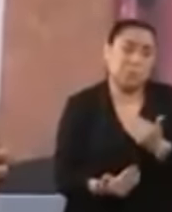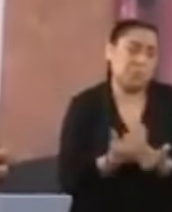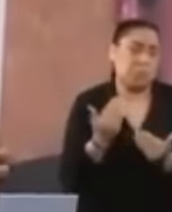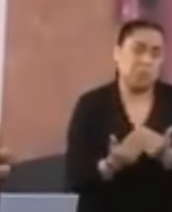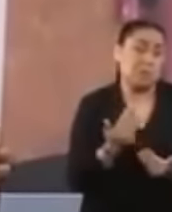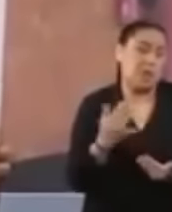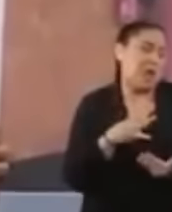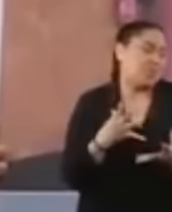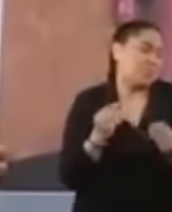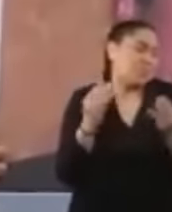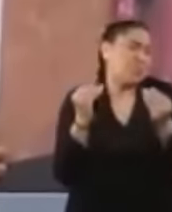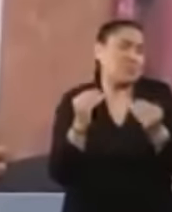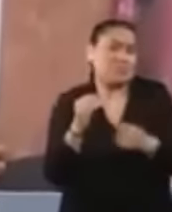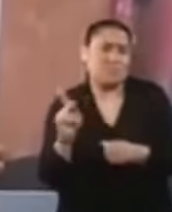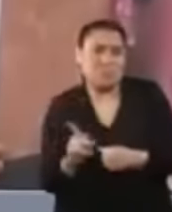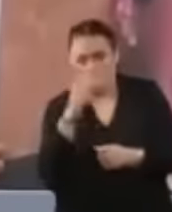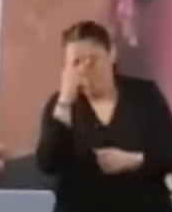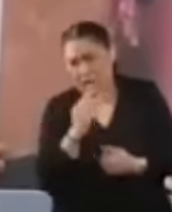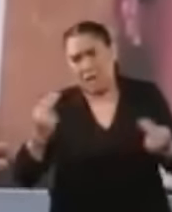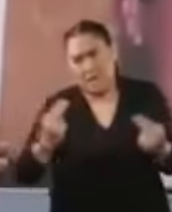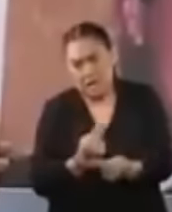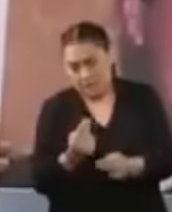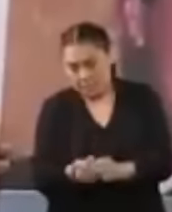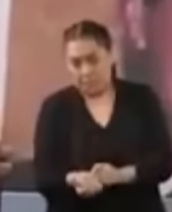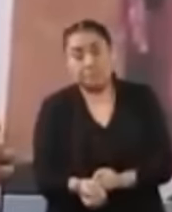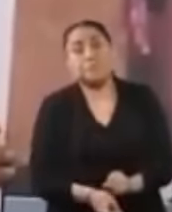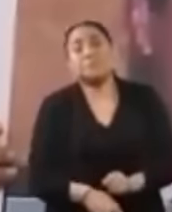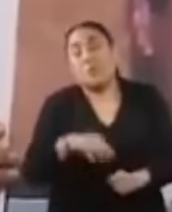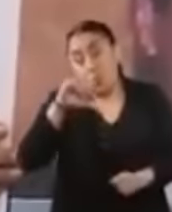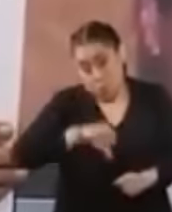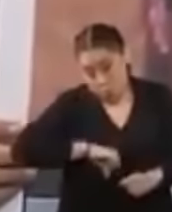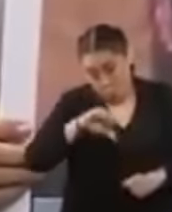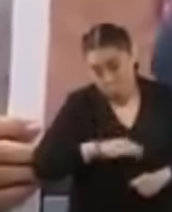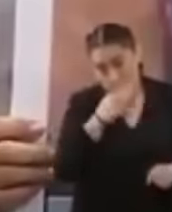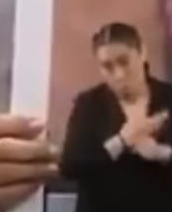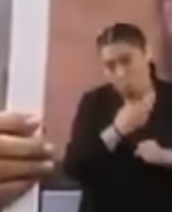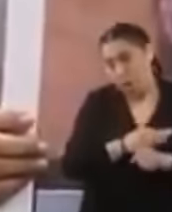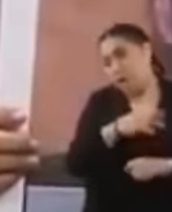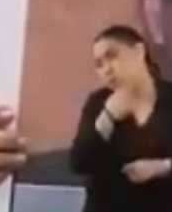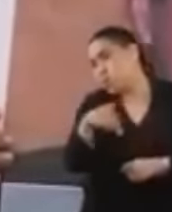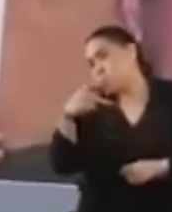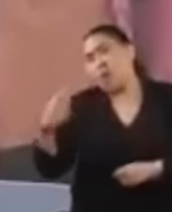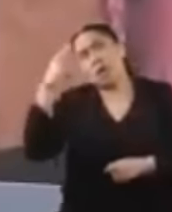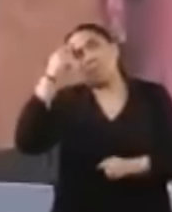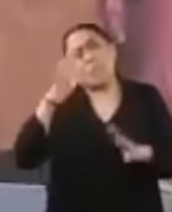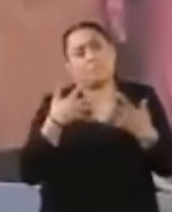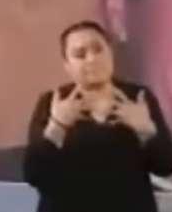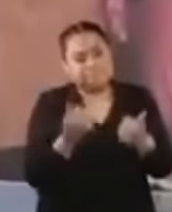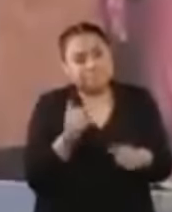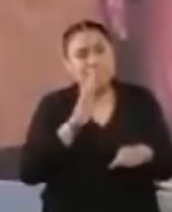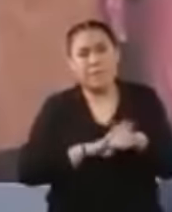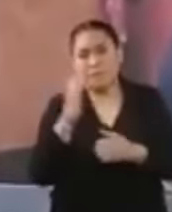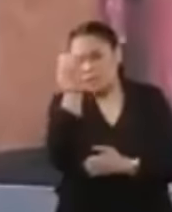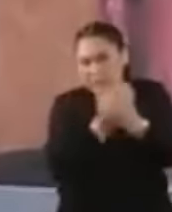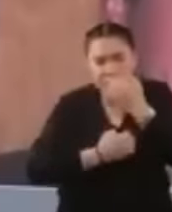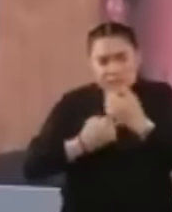las necesidades que tiene México. Hoy, si fueran conscientes, si hicieran un análisis